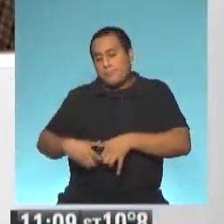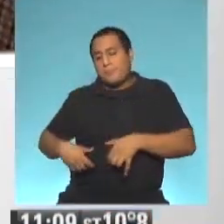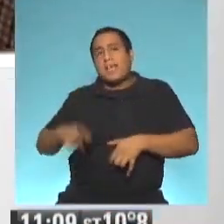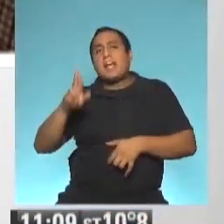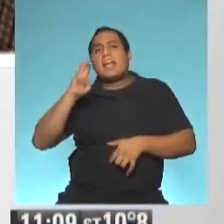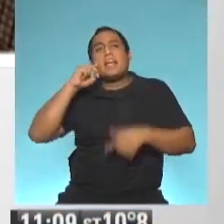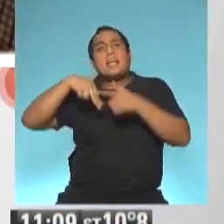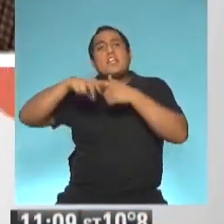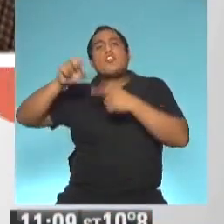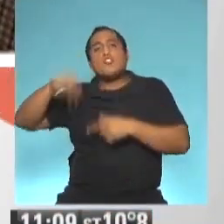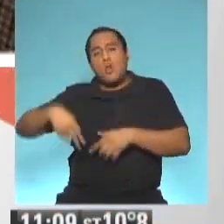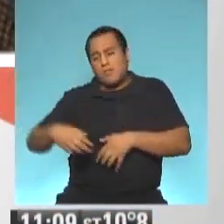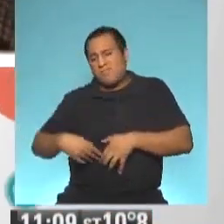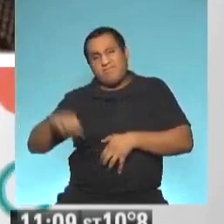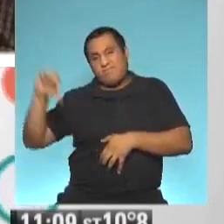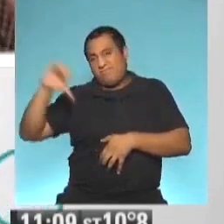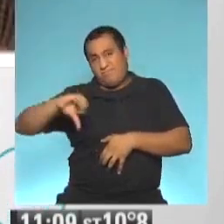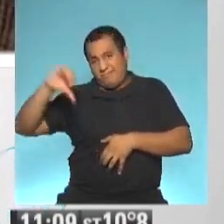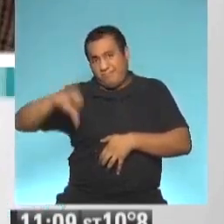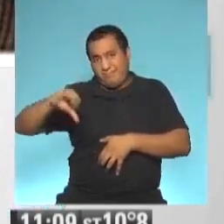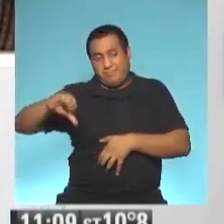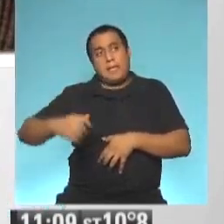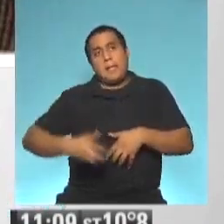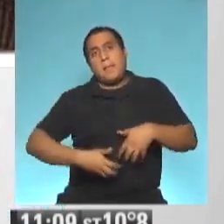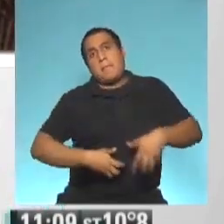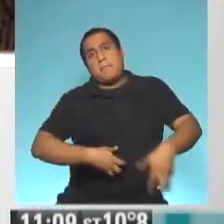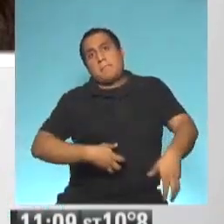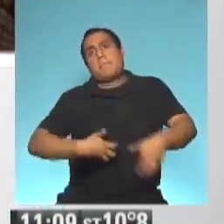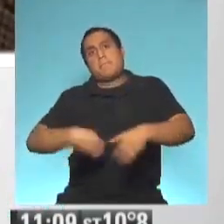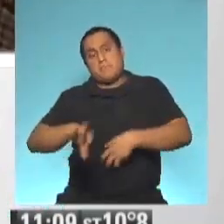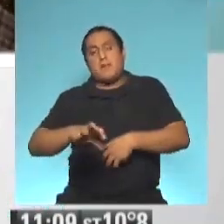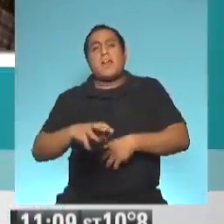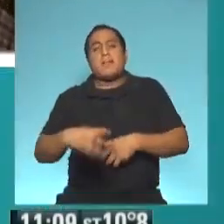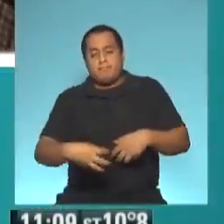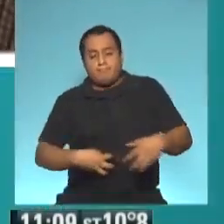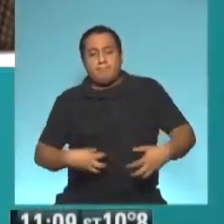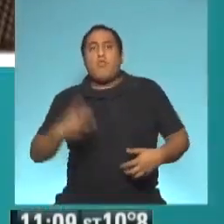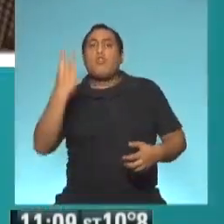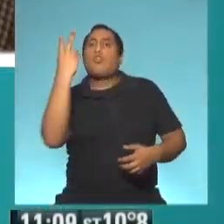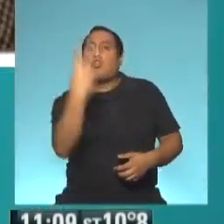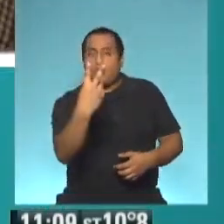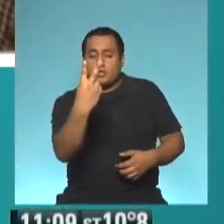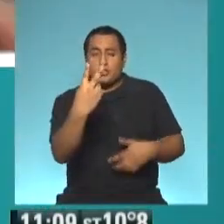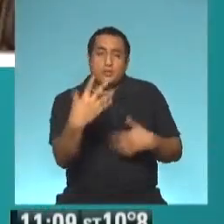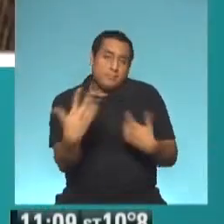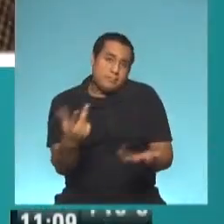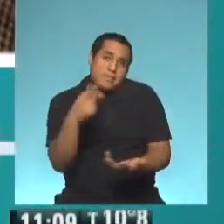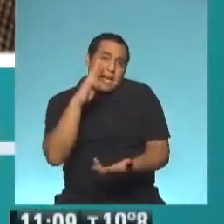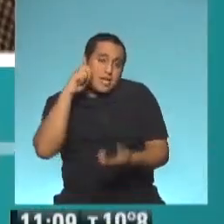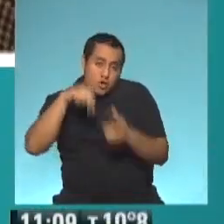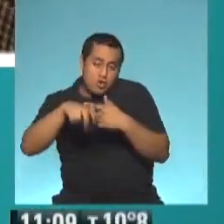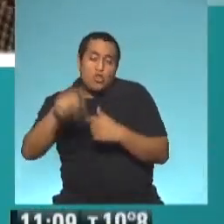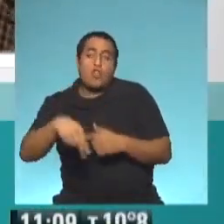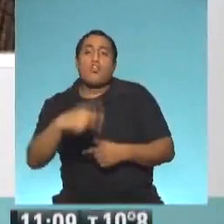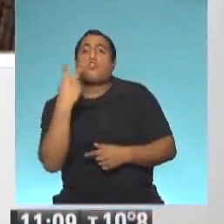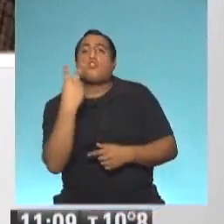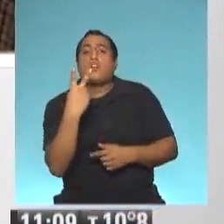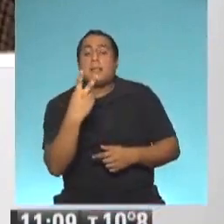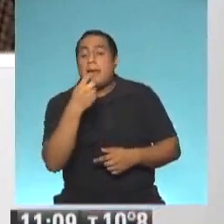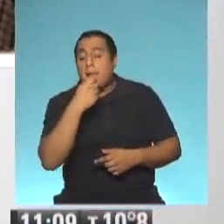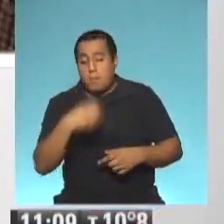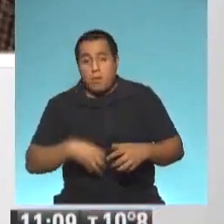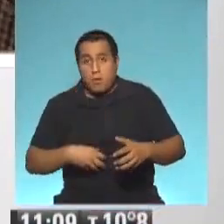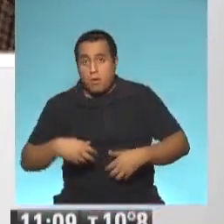de funcionar, por ejemplo. Nosotros tenemos 2 riñones, Claro. de modo que si dejan de funcionar y